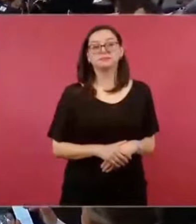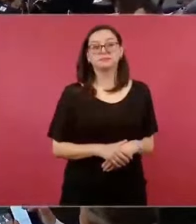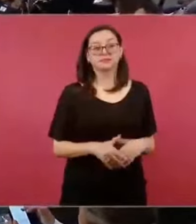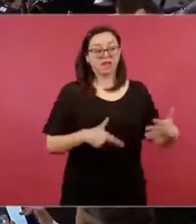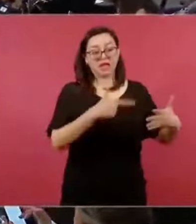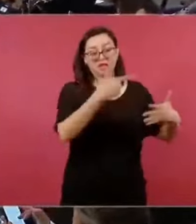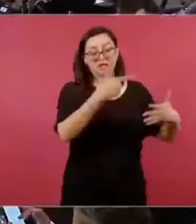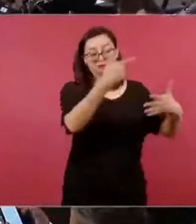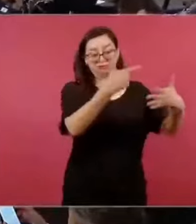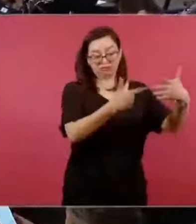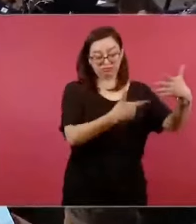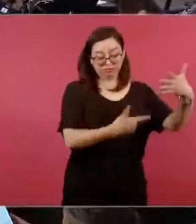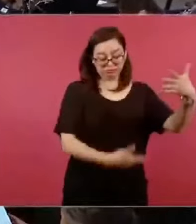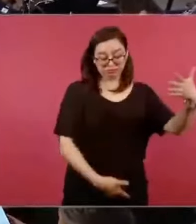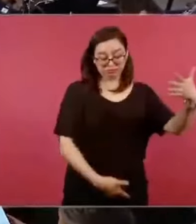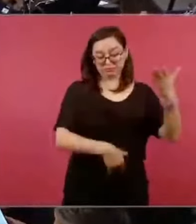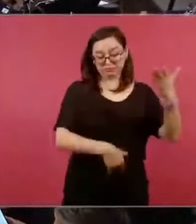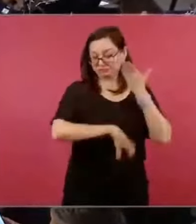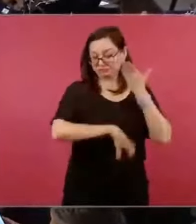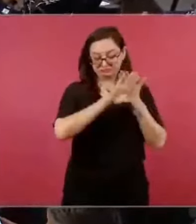de los 50